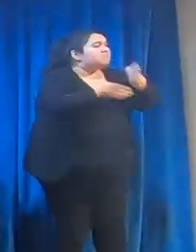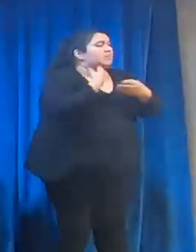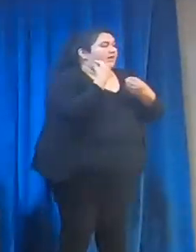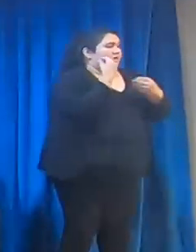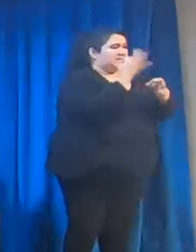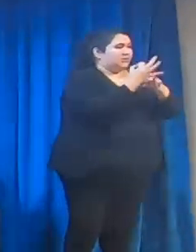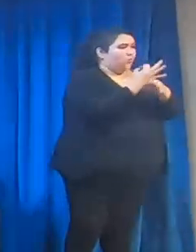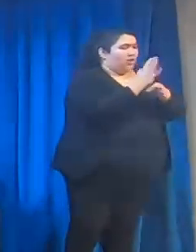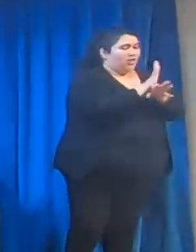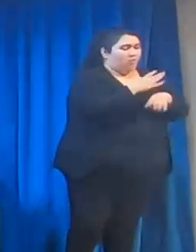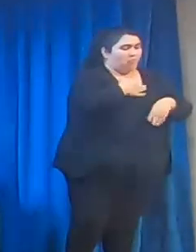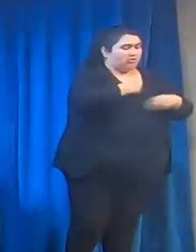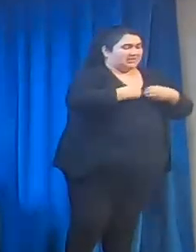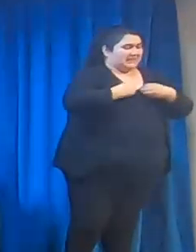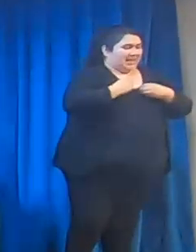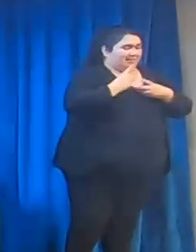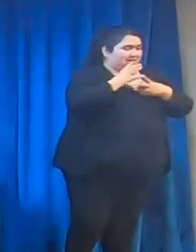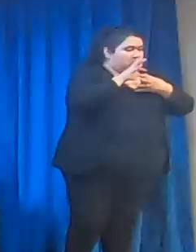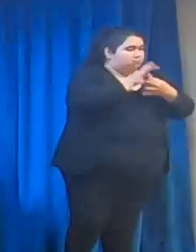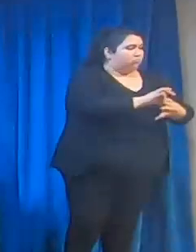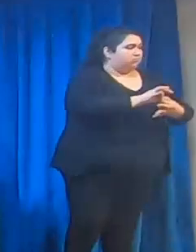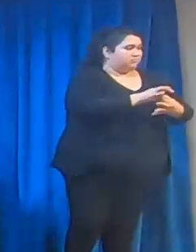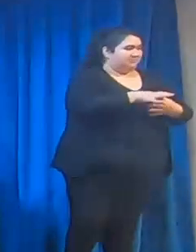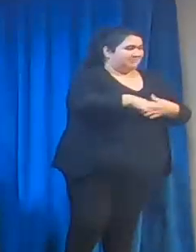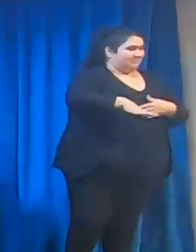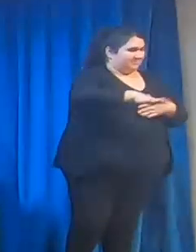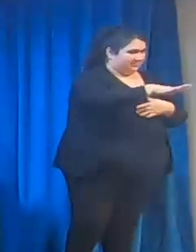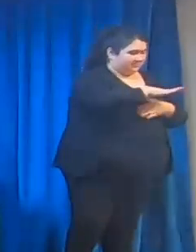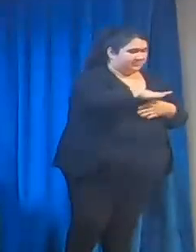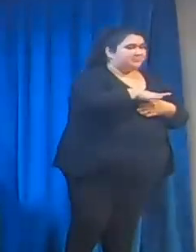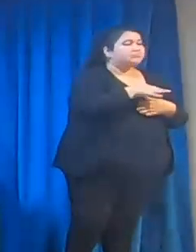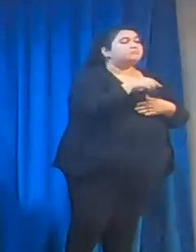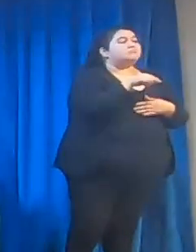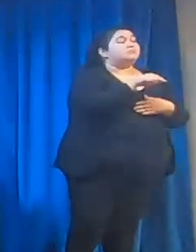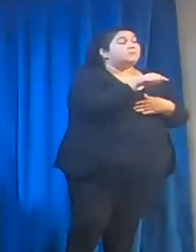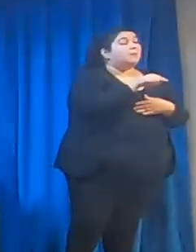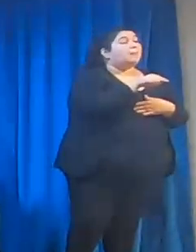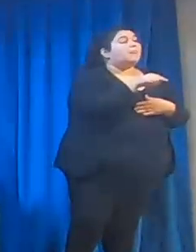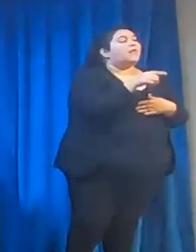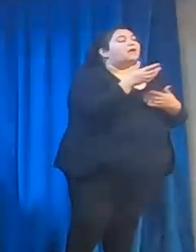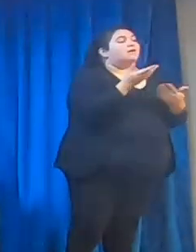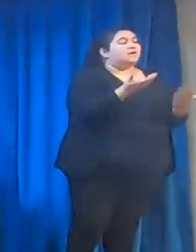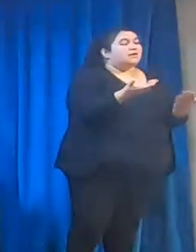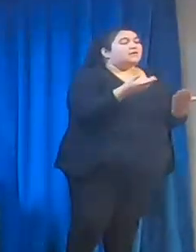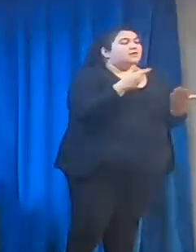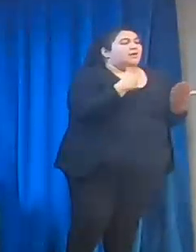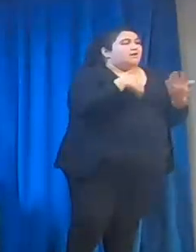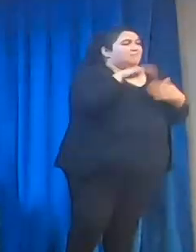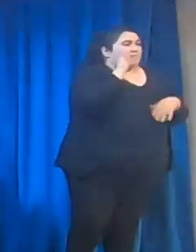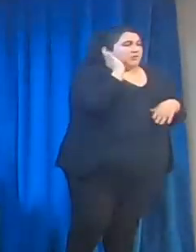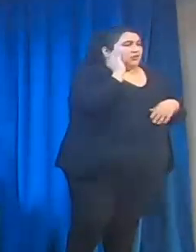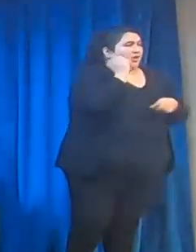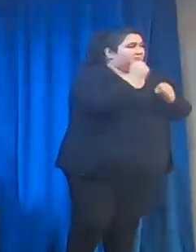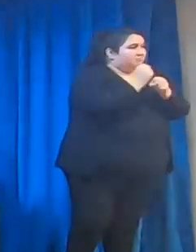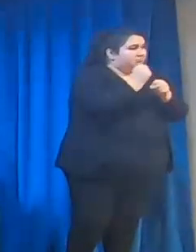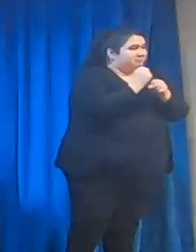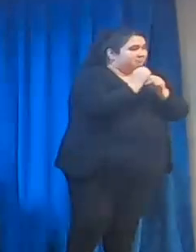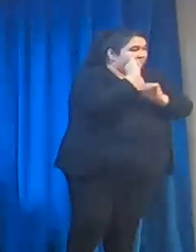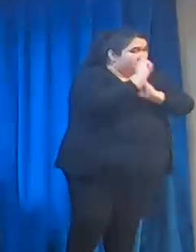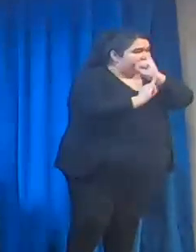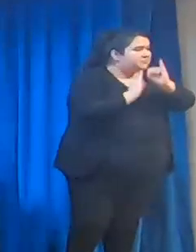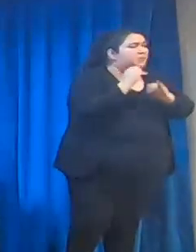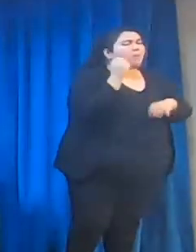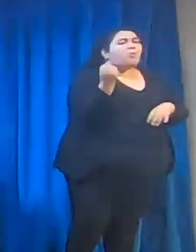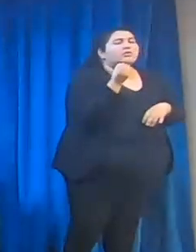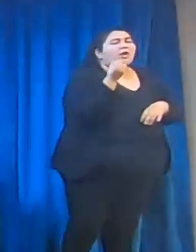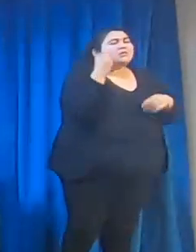ese espacio, de la escuela como un espacio. Y para lograr esto, entienden que gran parte de su trabajo consiste en